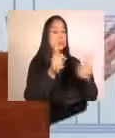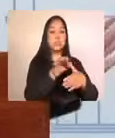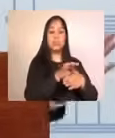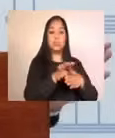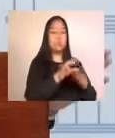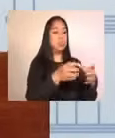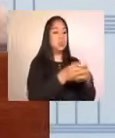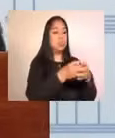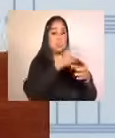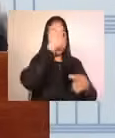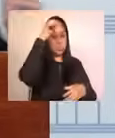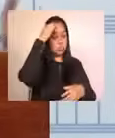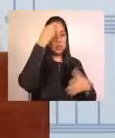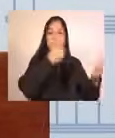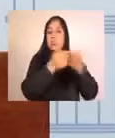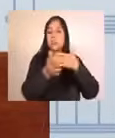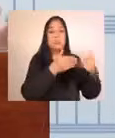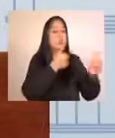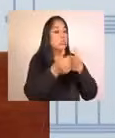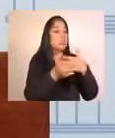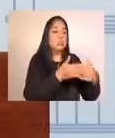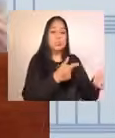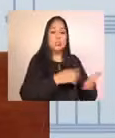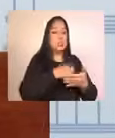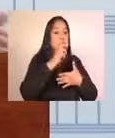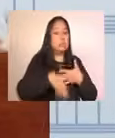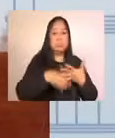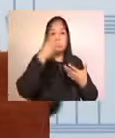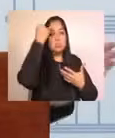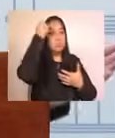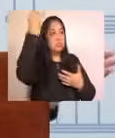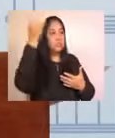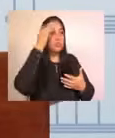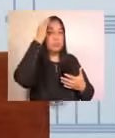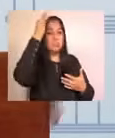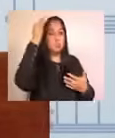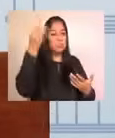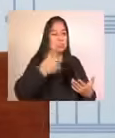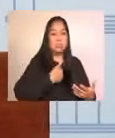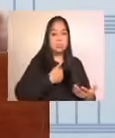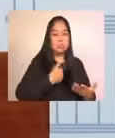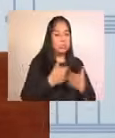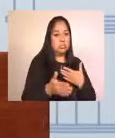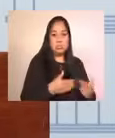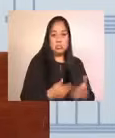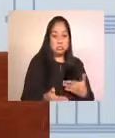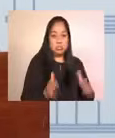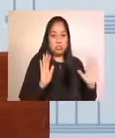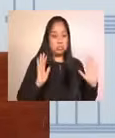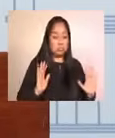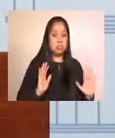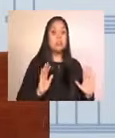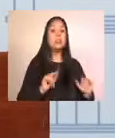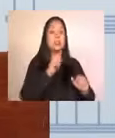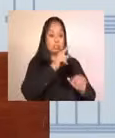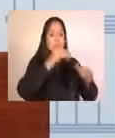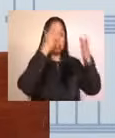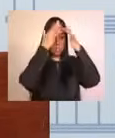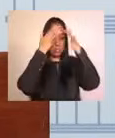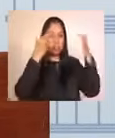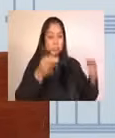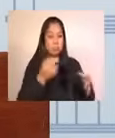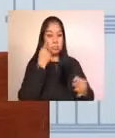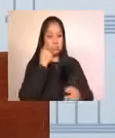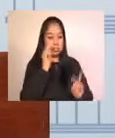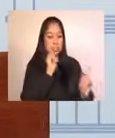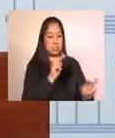agrupaciones políticas, independientemente del programa e ideología que propugne. Y eso, con la decisión que vimos la semana